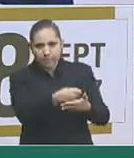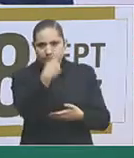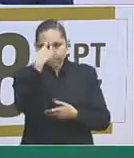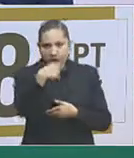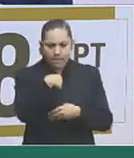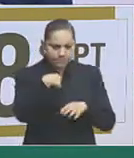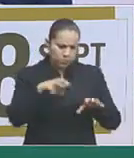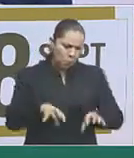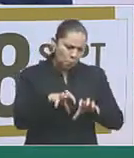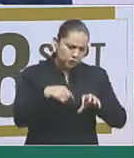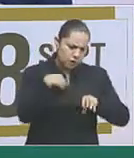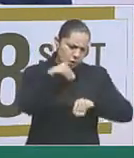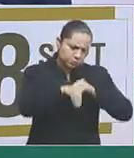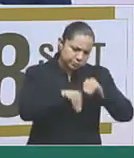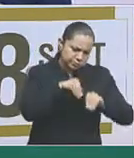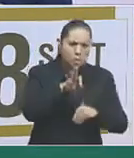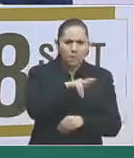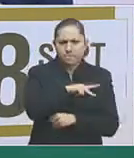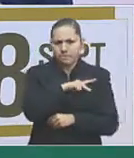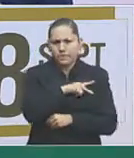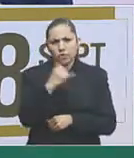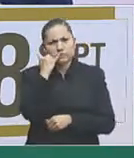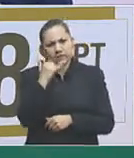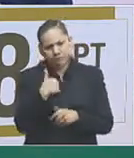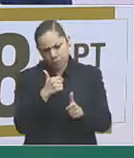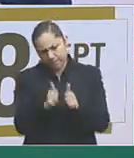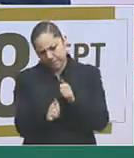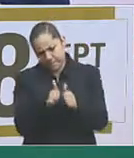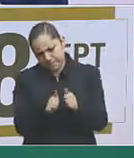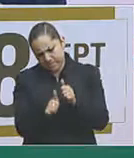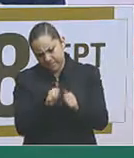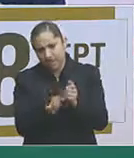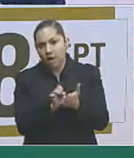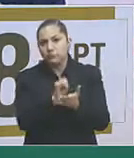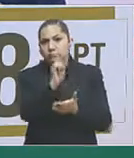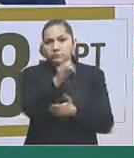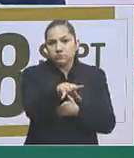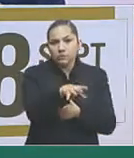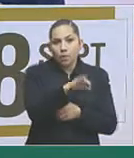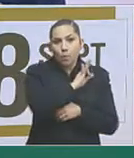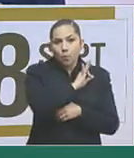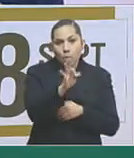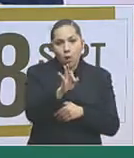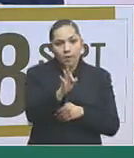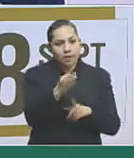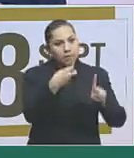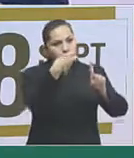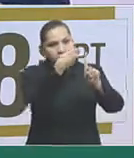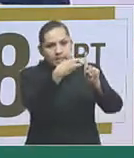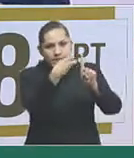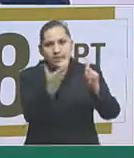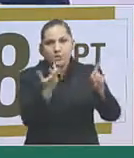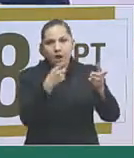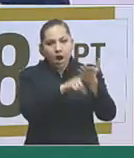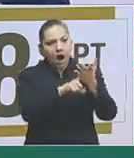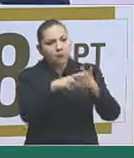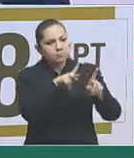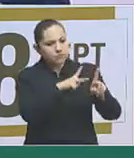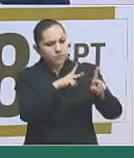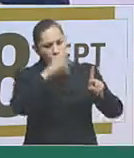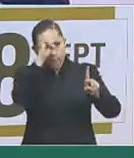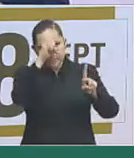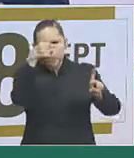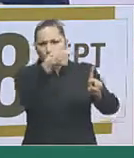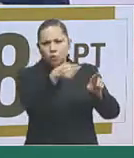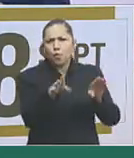computadoras o teléfonos inteligentes expresan opiniones críticas y juicios sumarios con tweets y spot y post